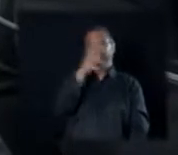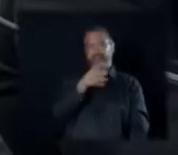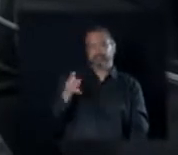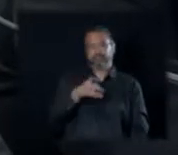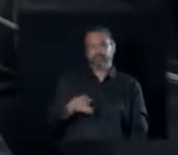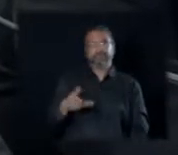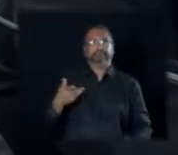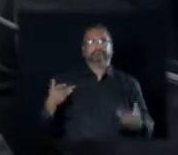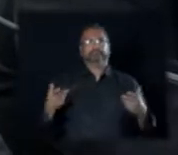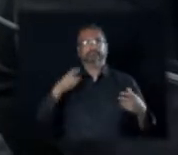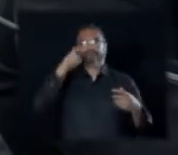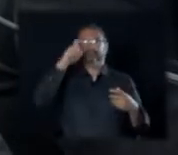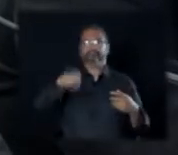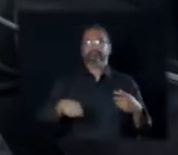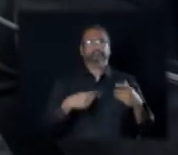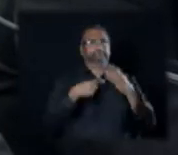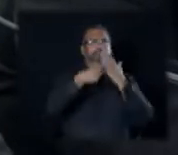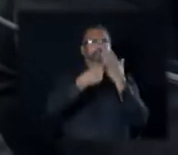Quiere decir